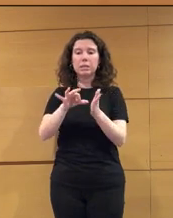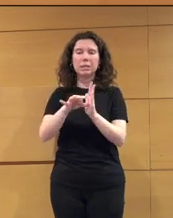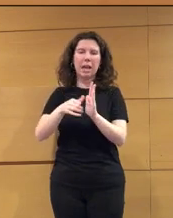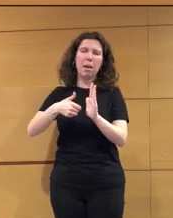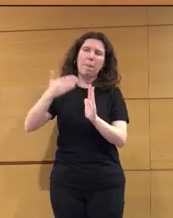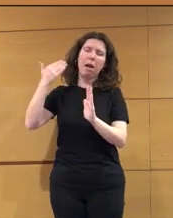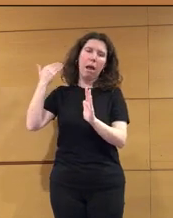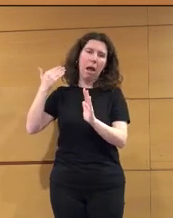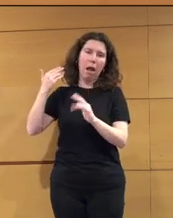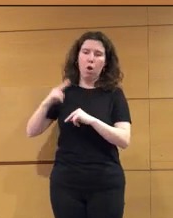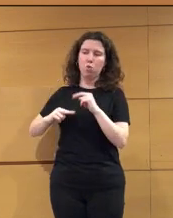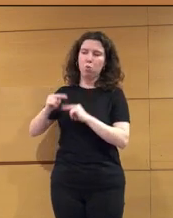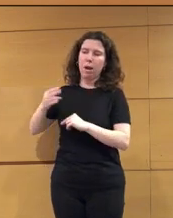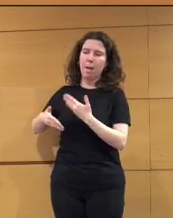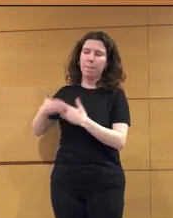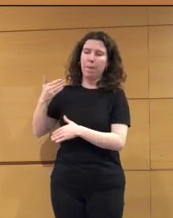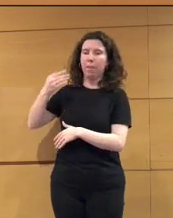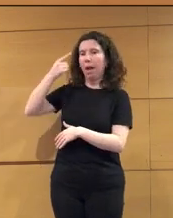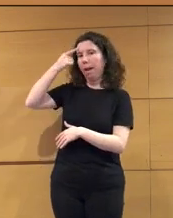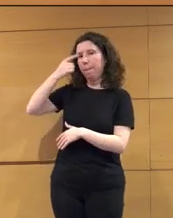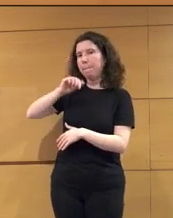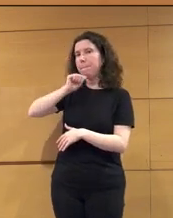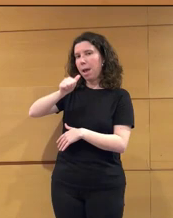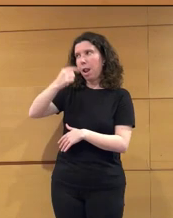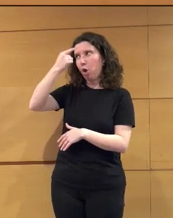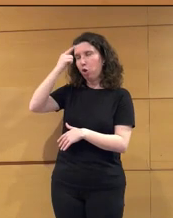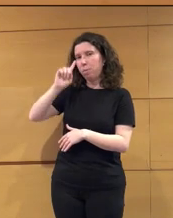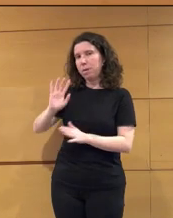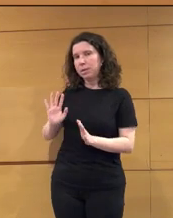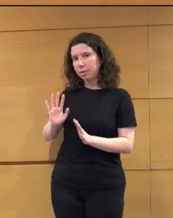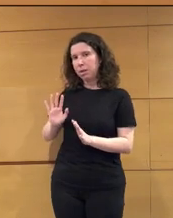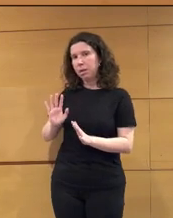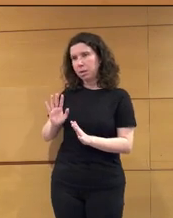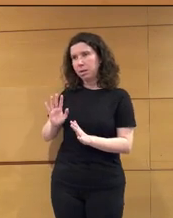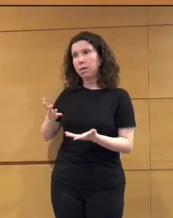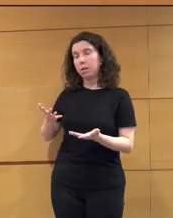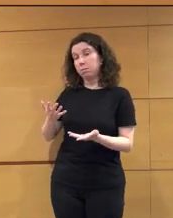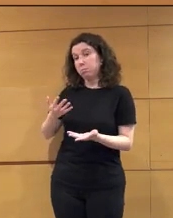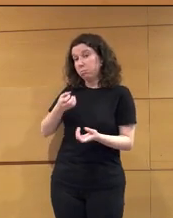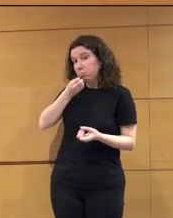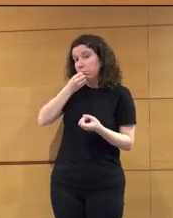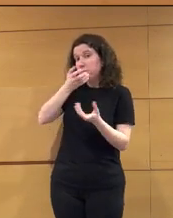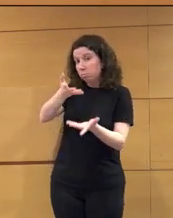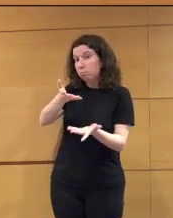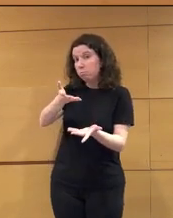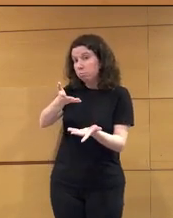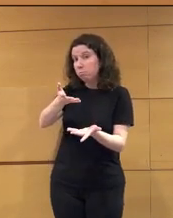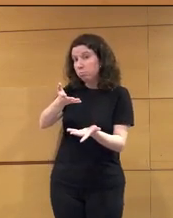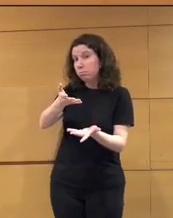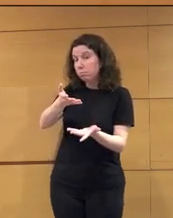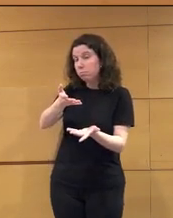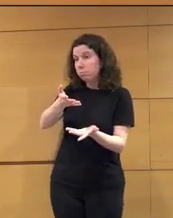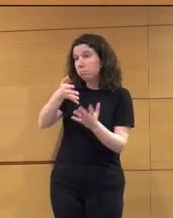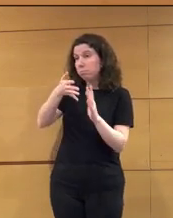mal o no se pensaron en su día. Y en eso quería comentarlo simplemente porque es